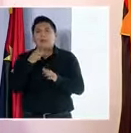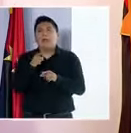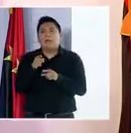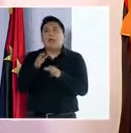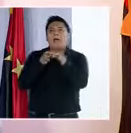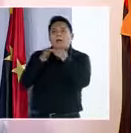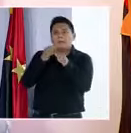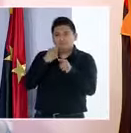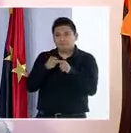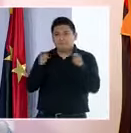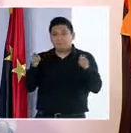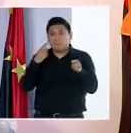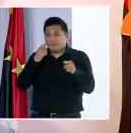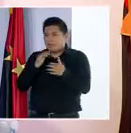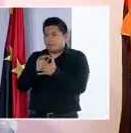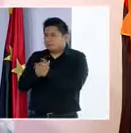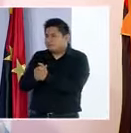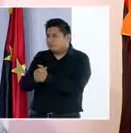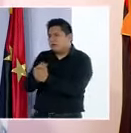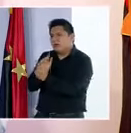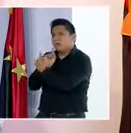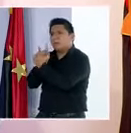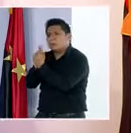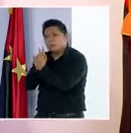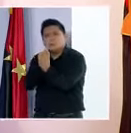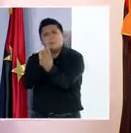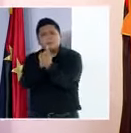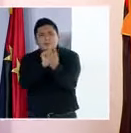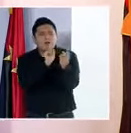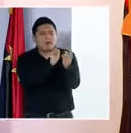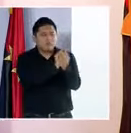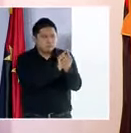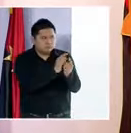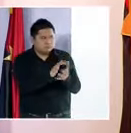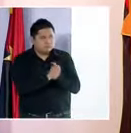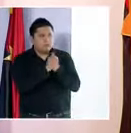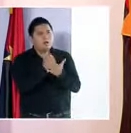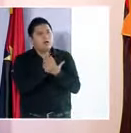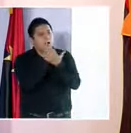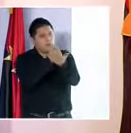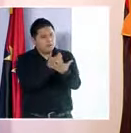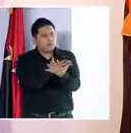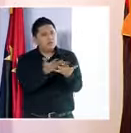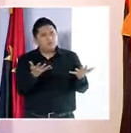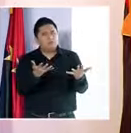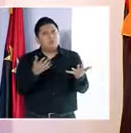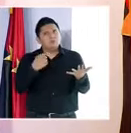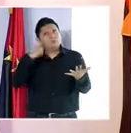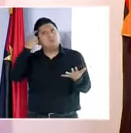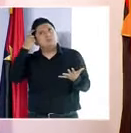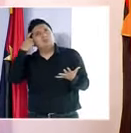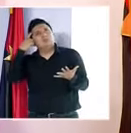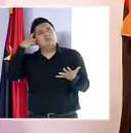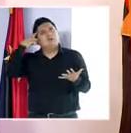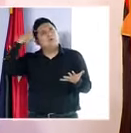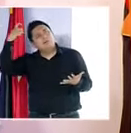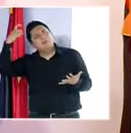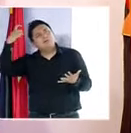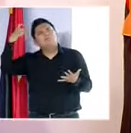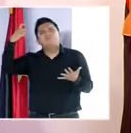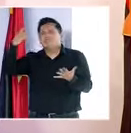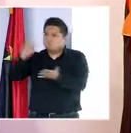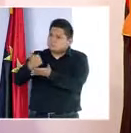me encuentro en el camino de manera permanente para ayudarme a alcanzar los sueños.